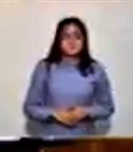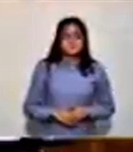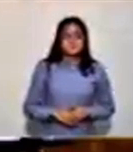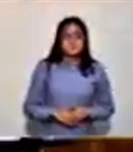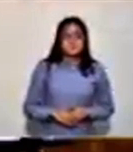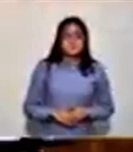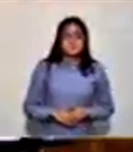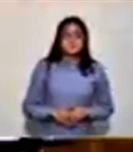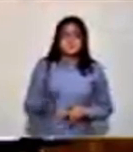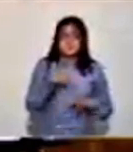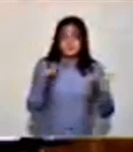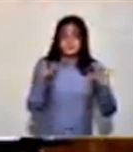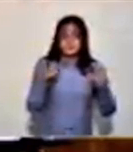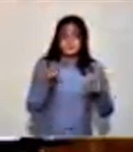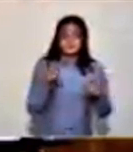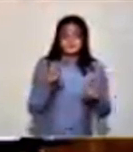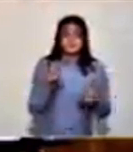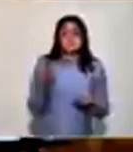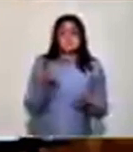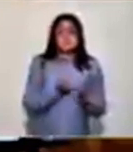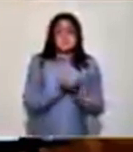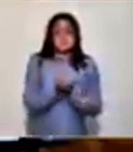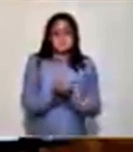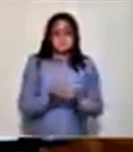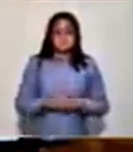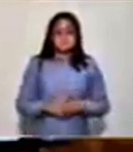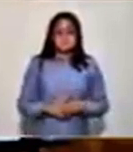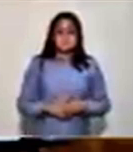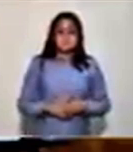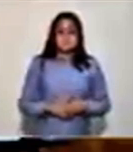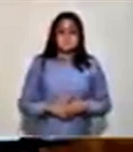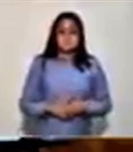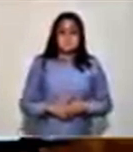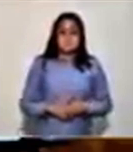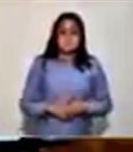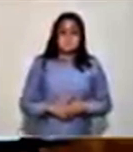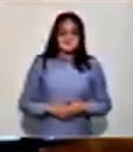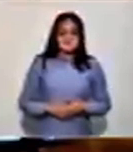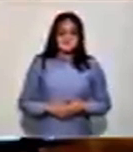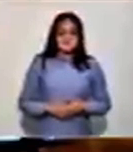Y el que no lo entienda, bueno, pues que tome sus decisiones, ¿sí?